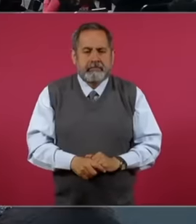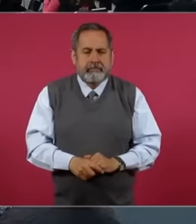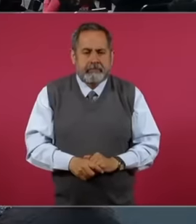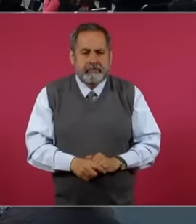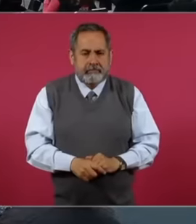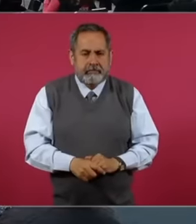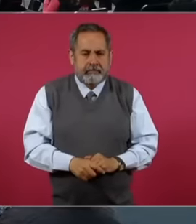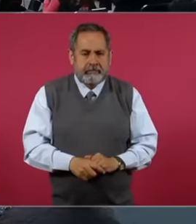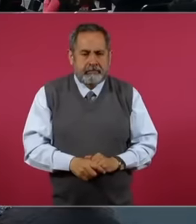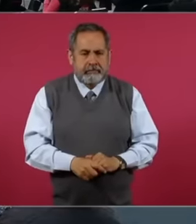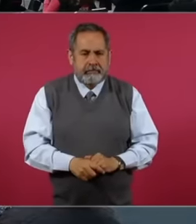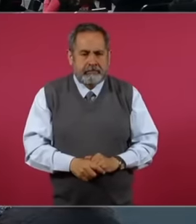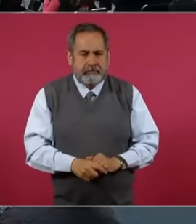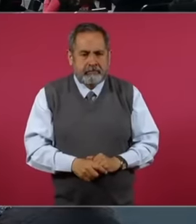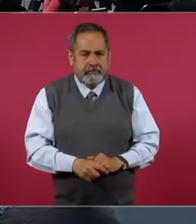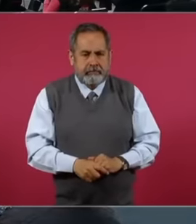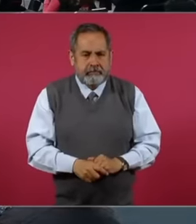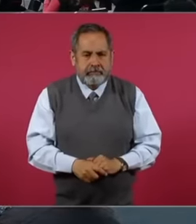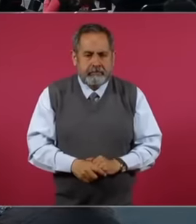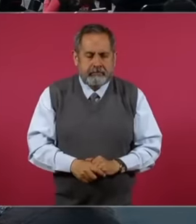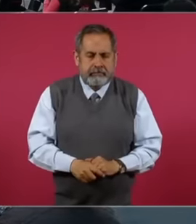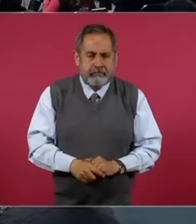Sí.